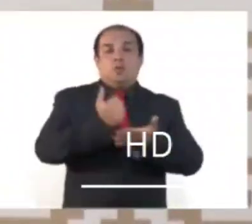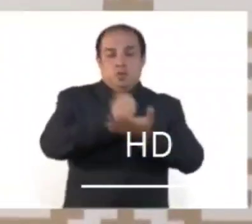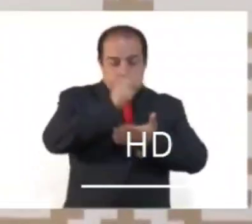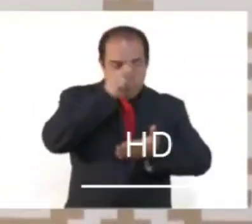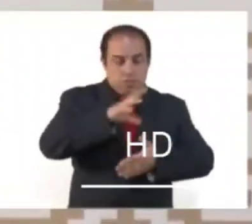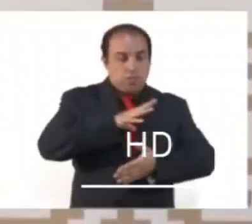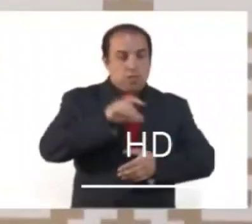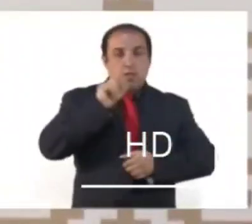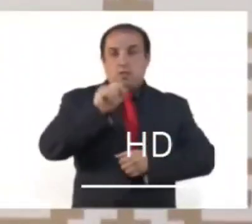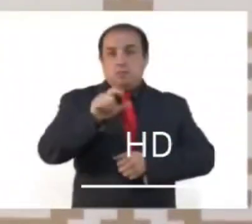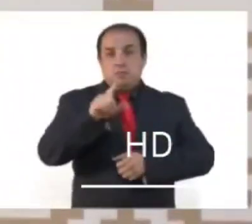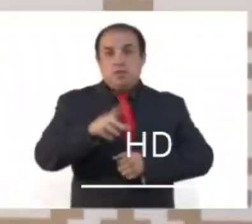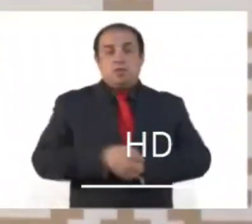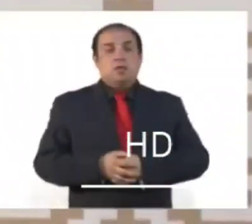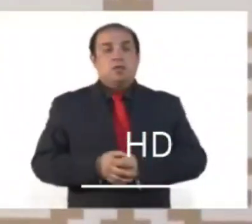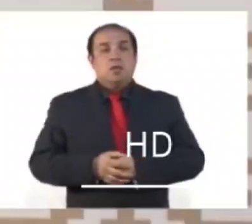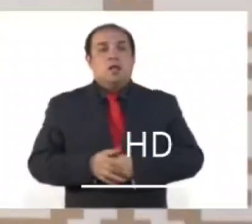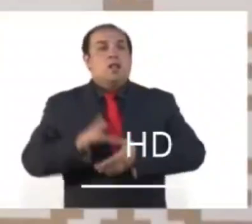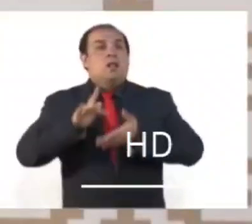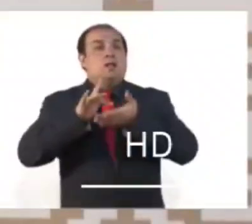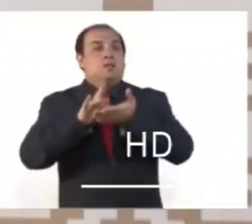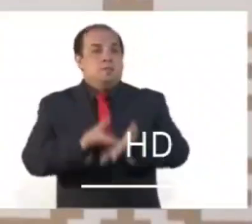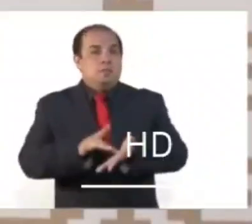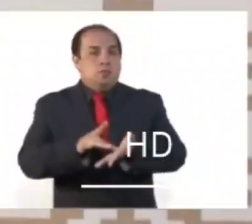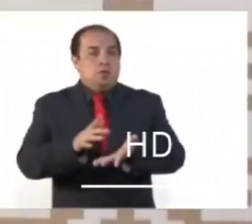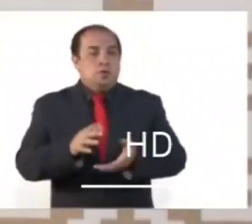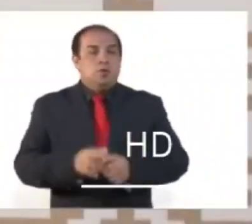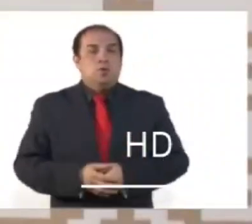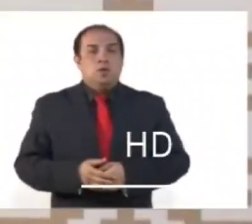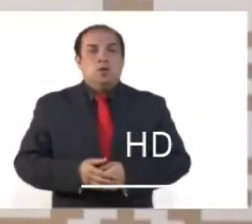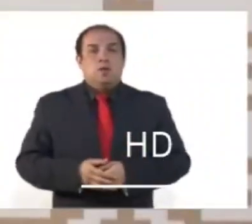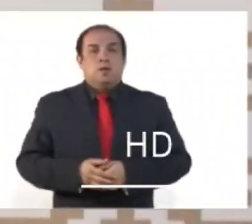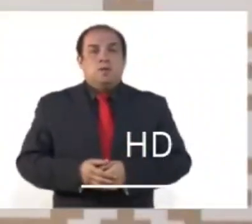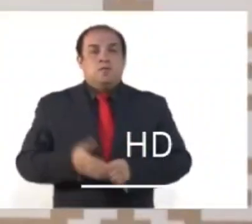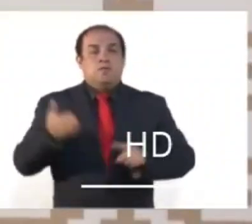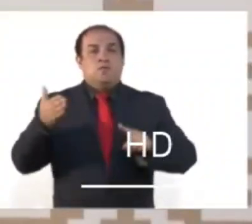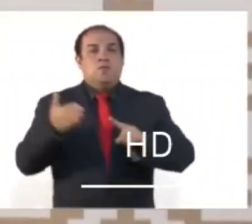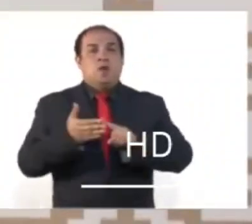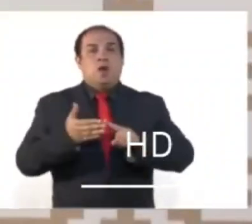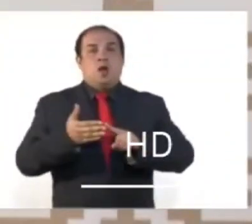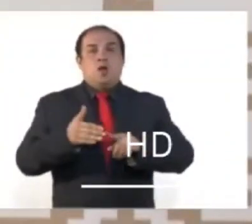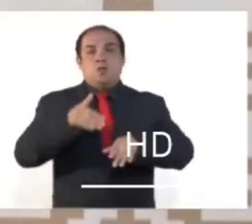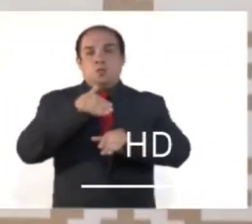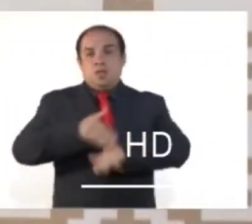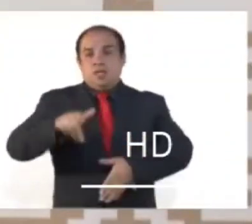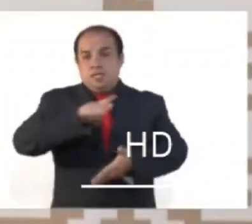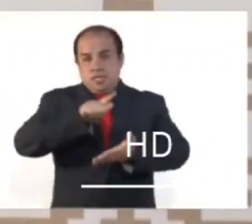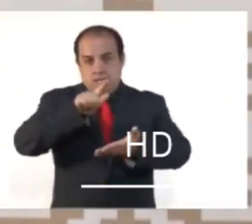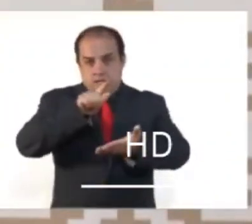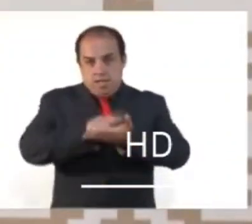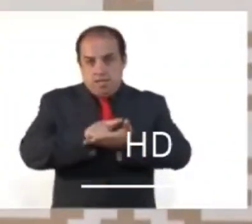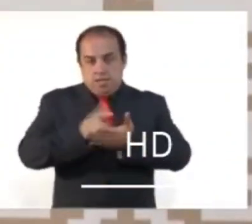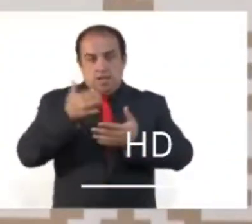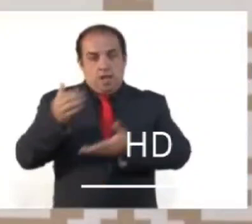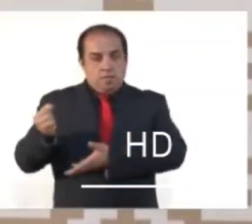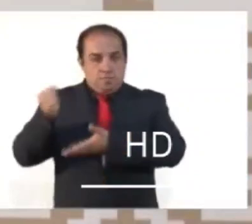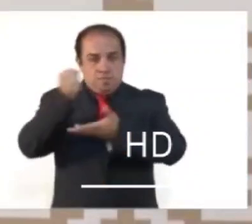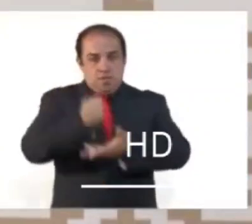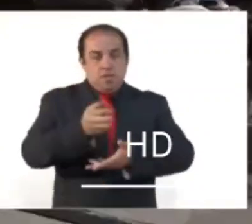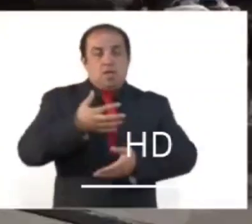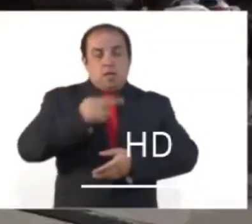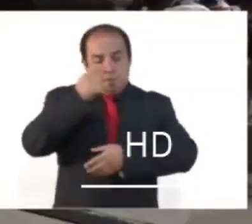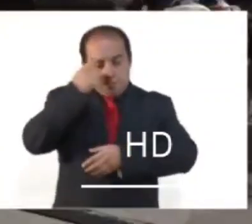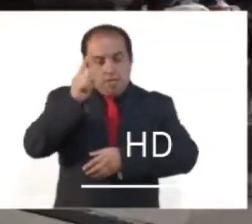también ahora las facilidades para que cumplir con la ley para invertir sea mucho